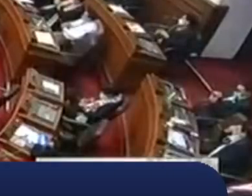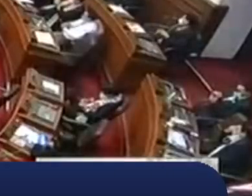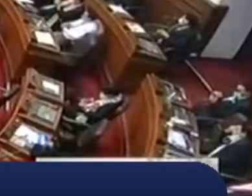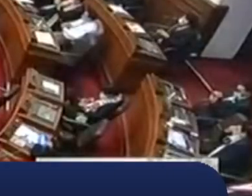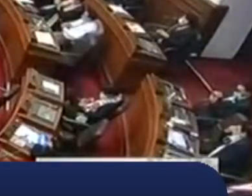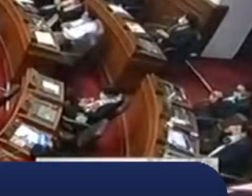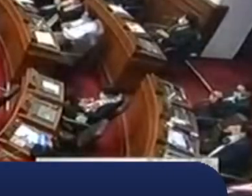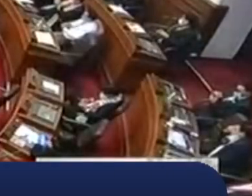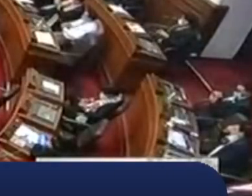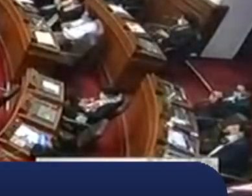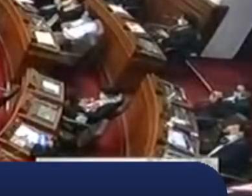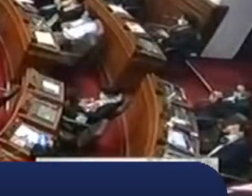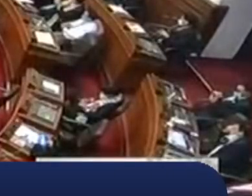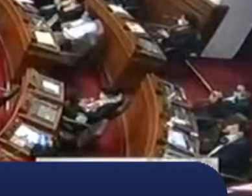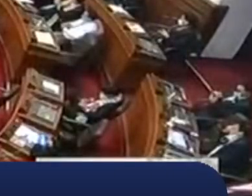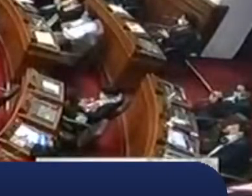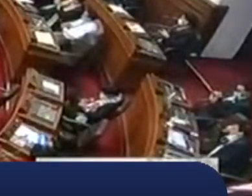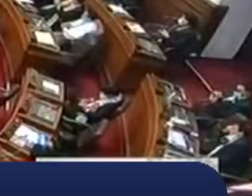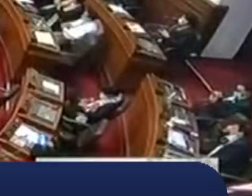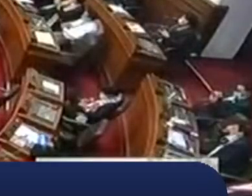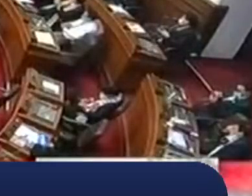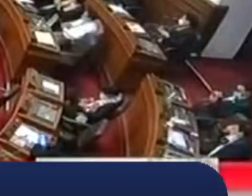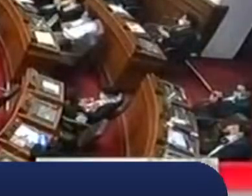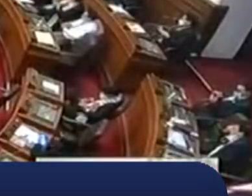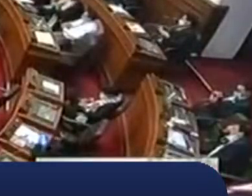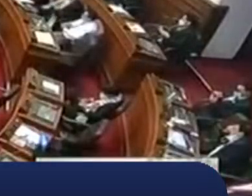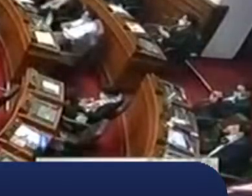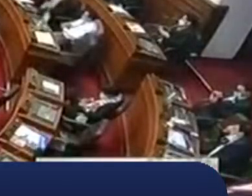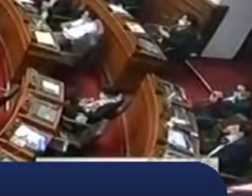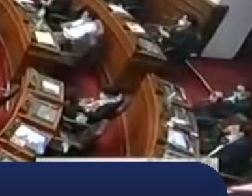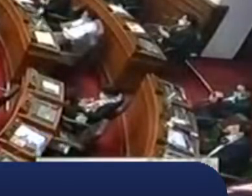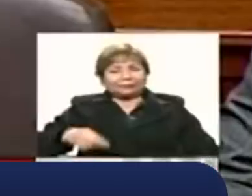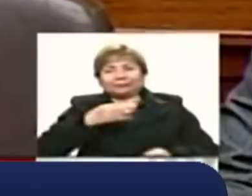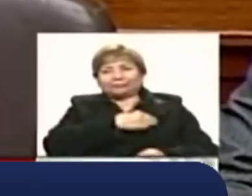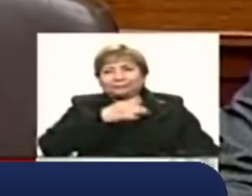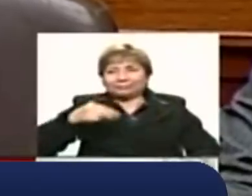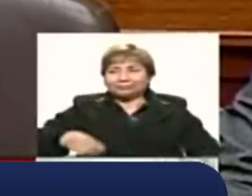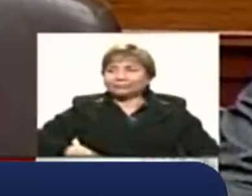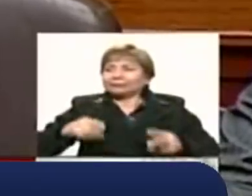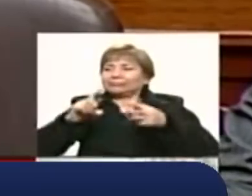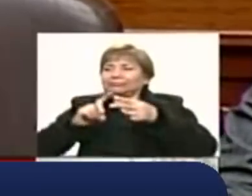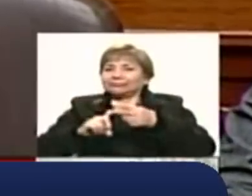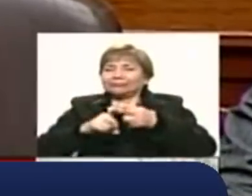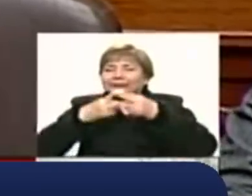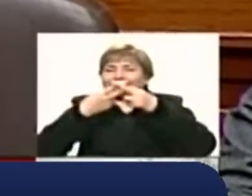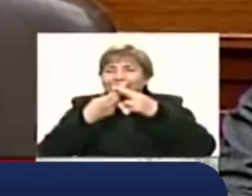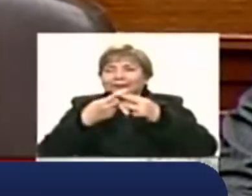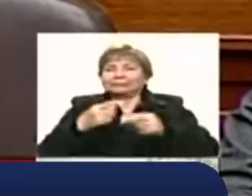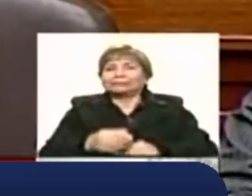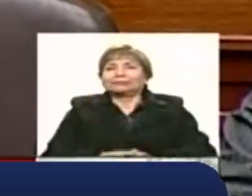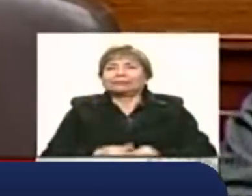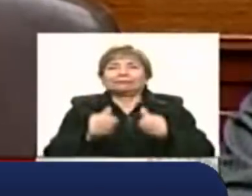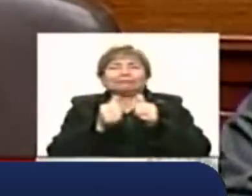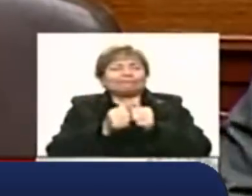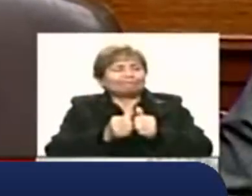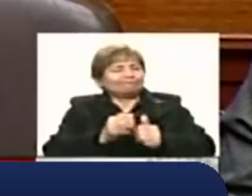respuestas que tienen que ver, obviamente, con negociaciones que se tienen que haber hecho previamente, ¿no? Antes de la presentación.